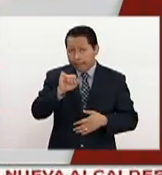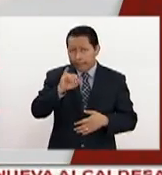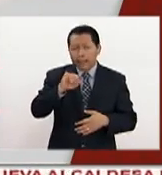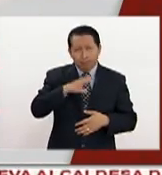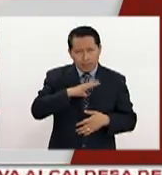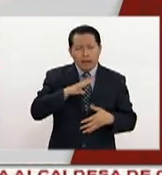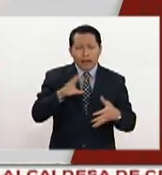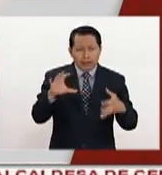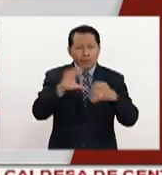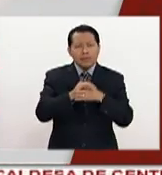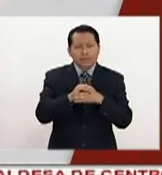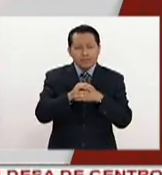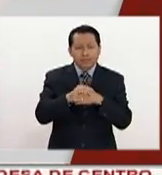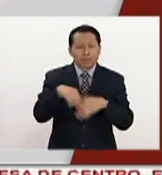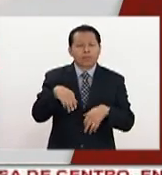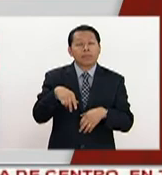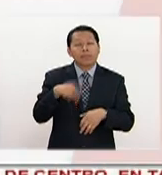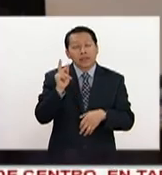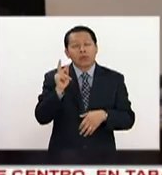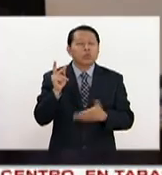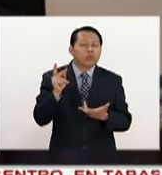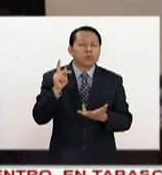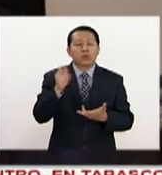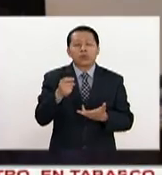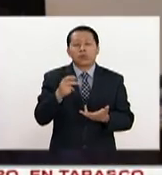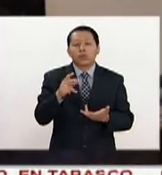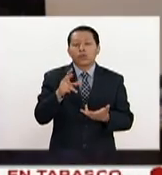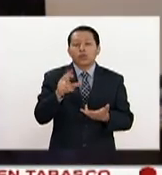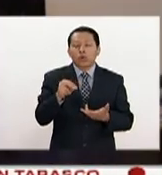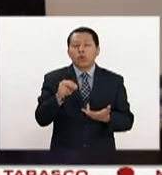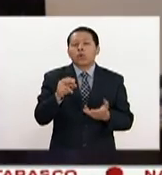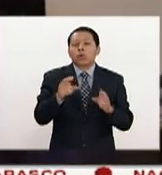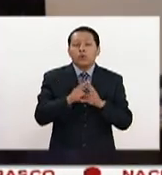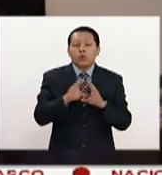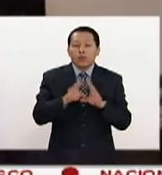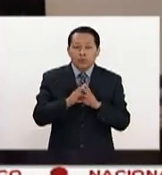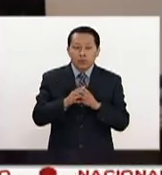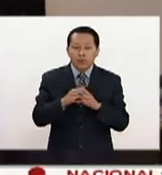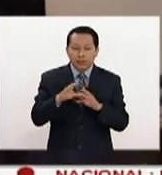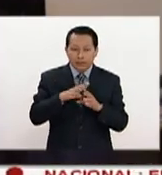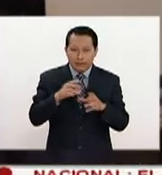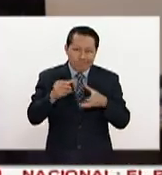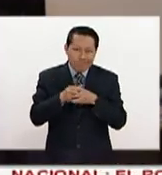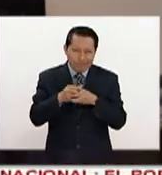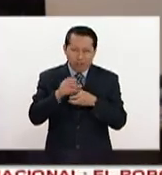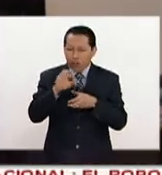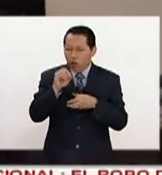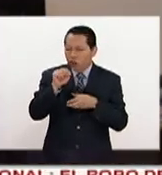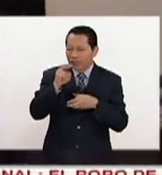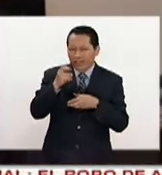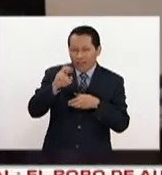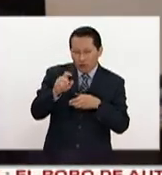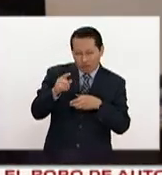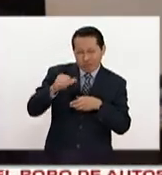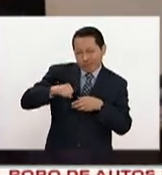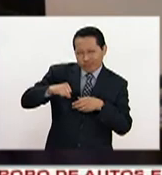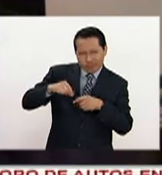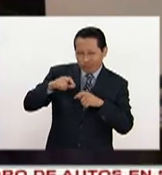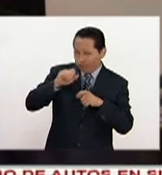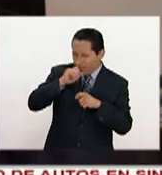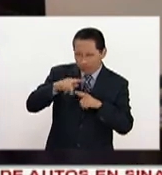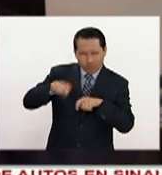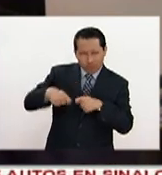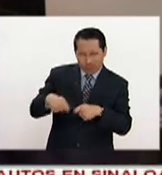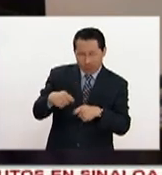mantiene cierta alianza, aunque no necesariamente tendría que verse con las partes conservadoras. Me parece que aquí la alianza